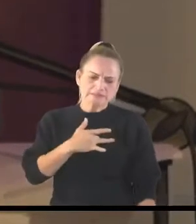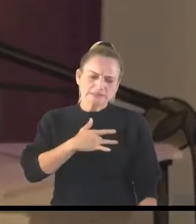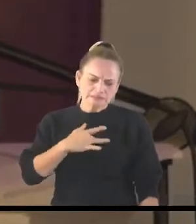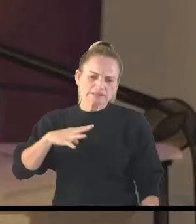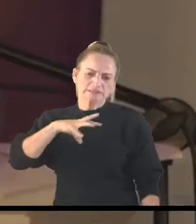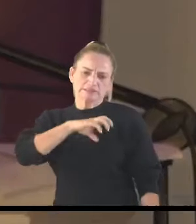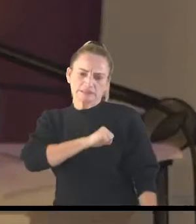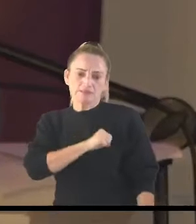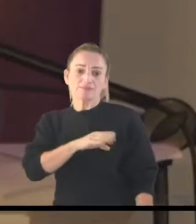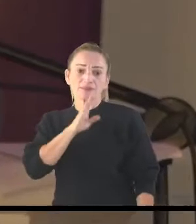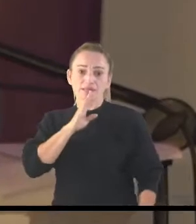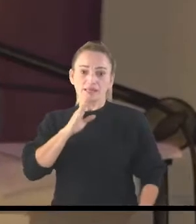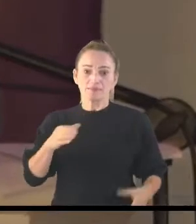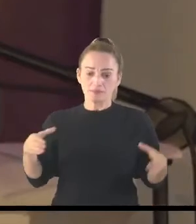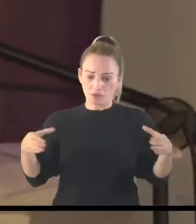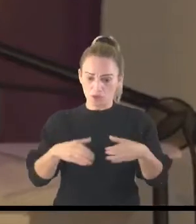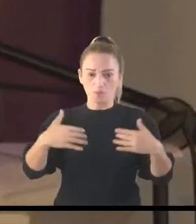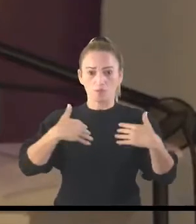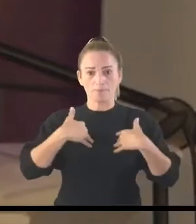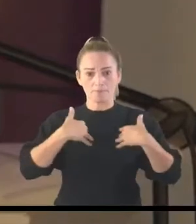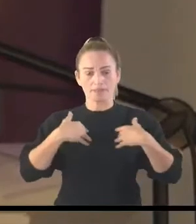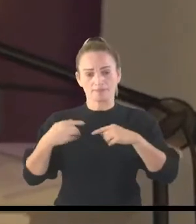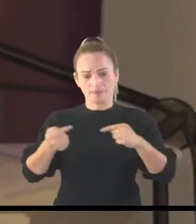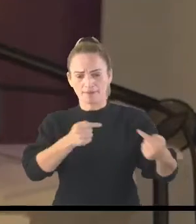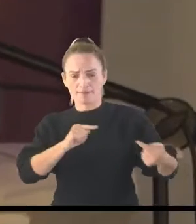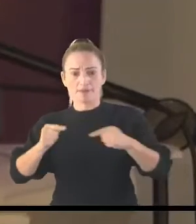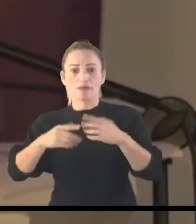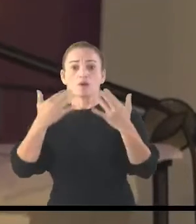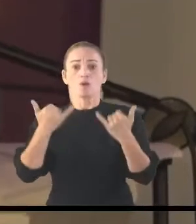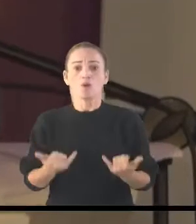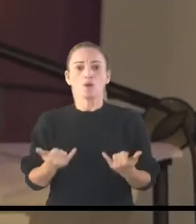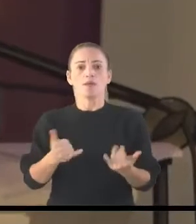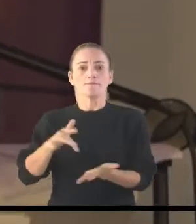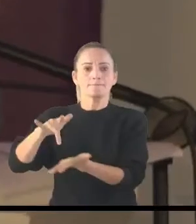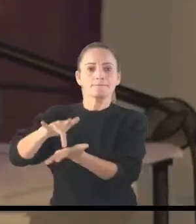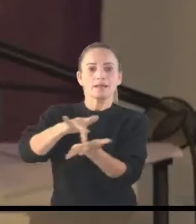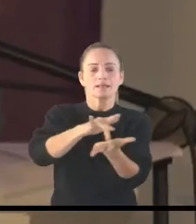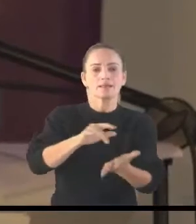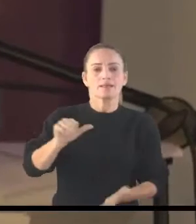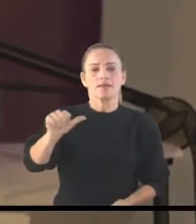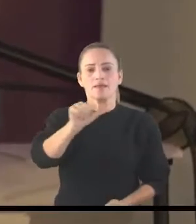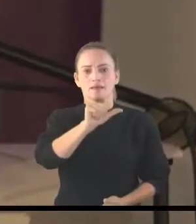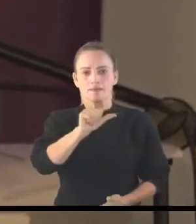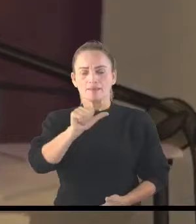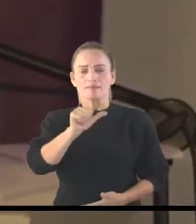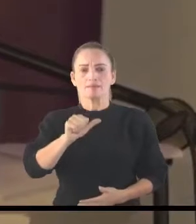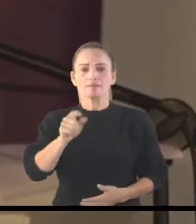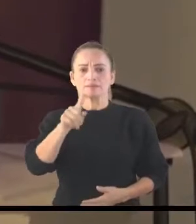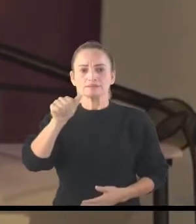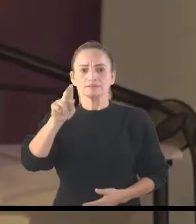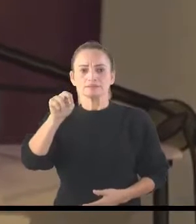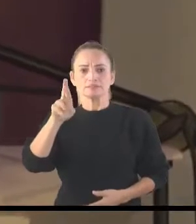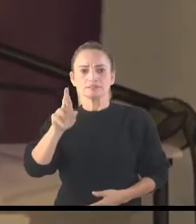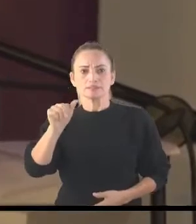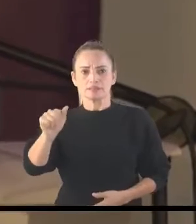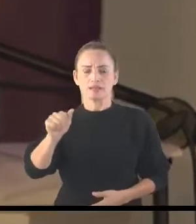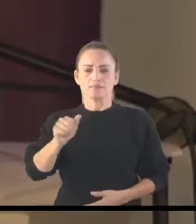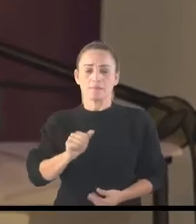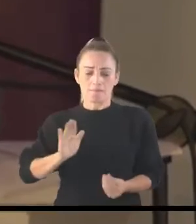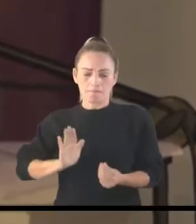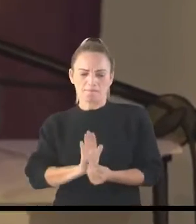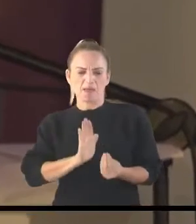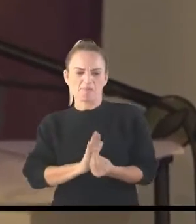del conflicto armado. Por eso hoy contamos con la participación de la señora Sandra Salazar, víctima de